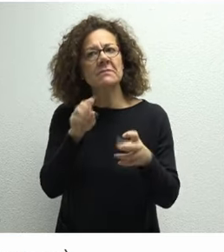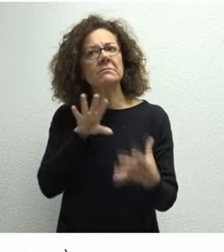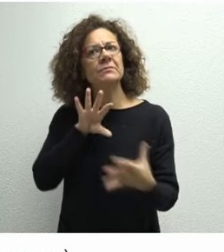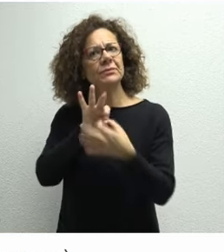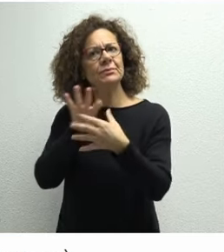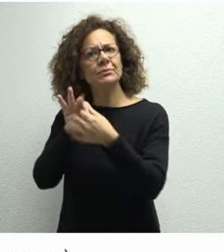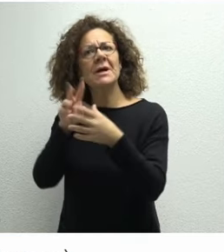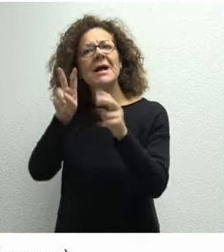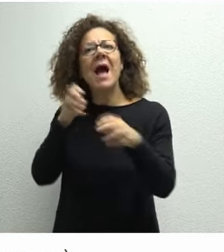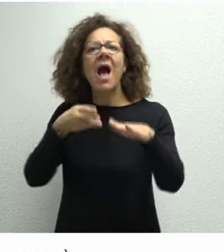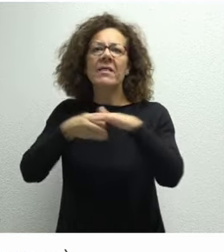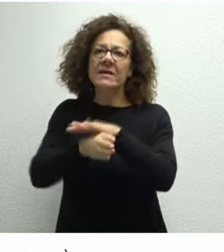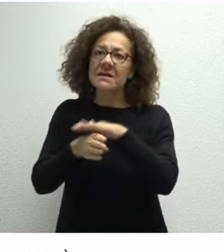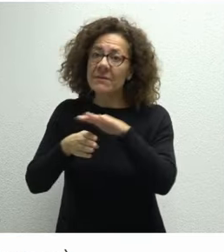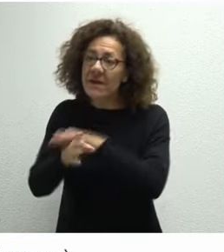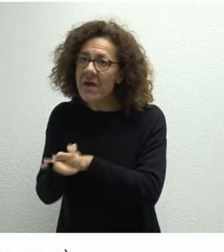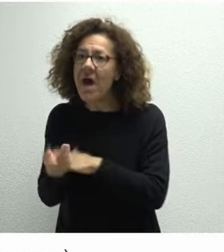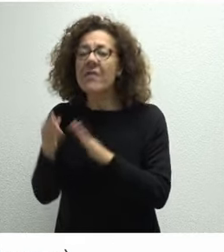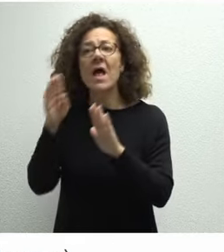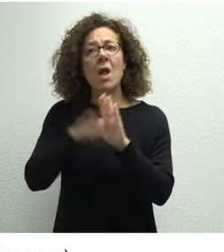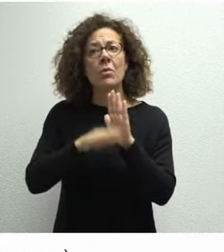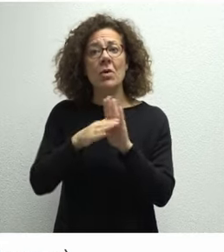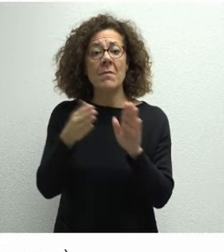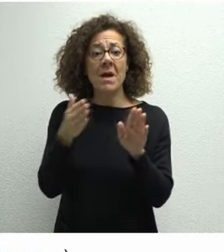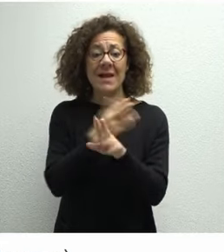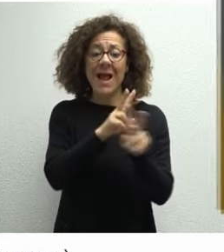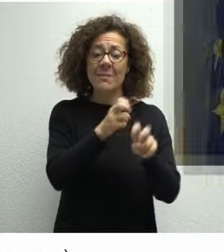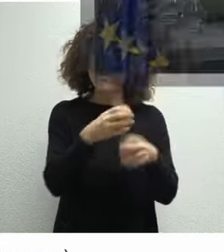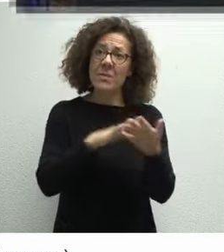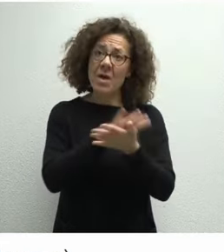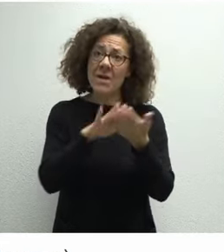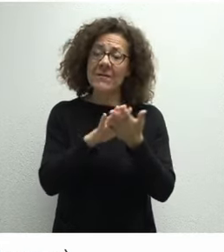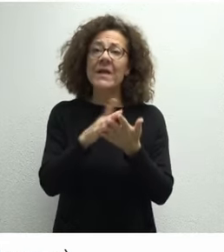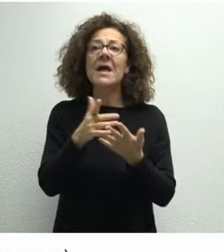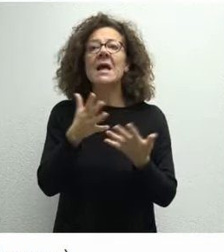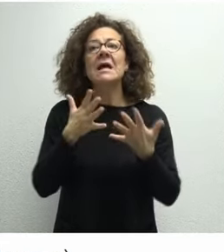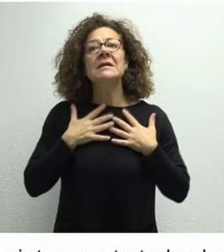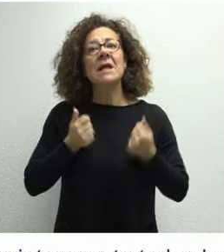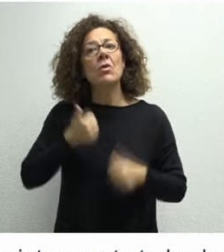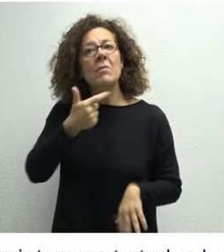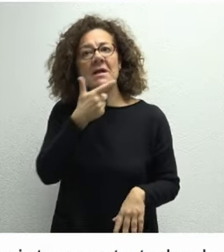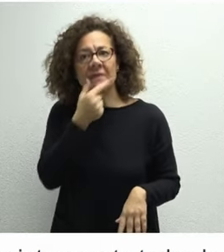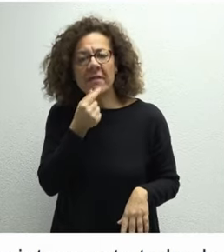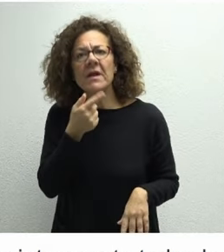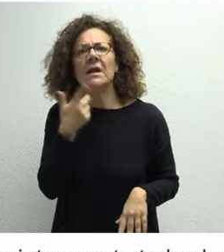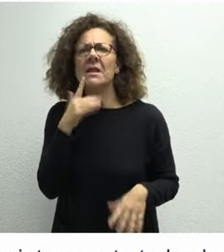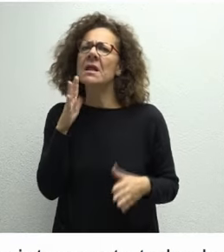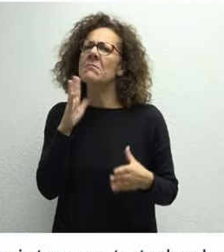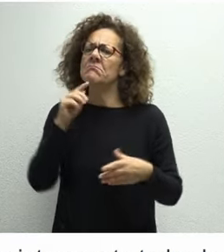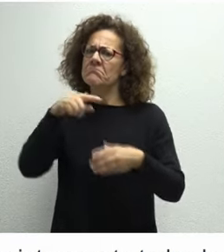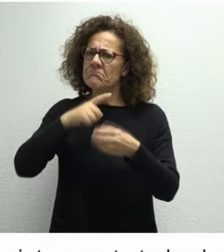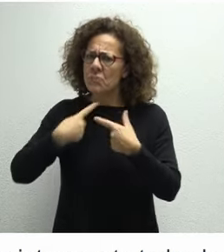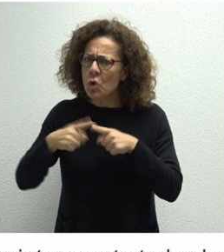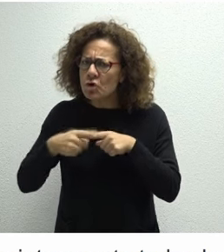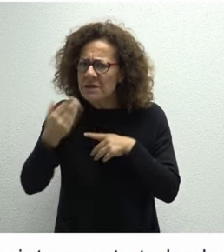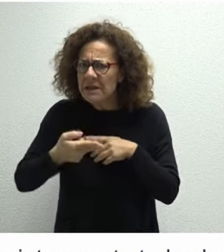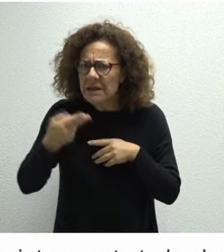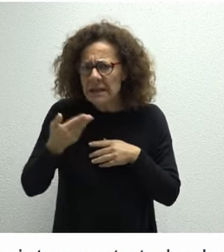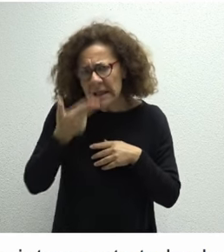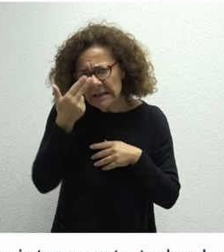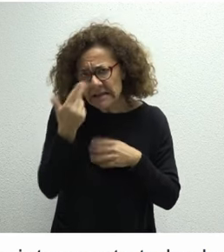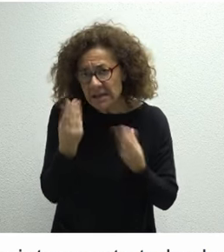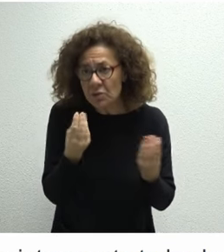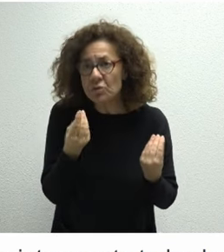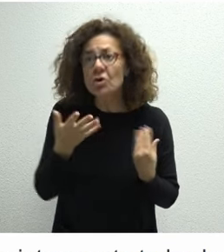la accesibilidad el prama del que hablaba Silvia al principio de salud más fácil que creo que que tiene Material muy interesante y Bueno creo que no